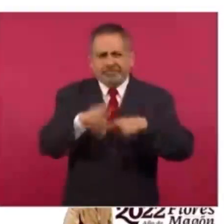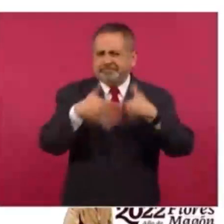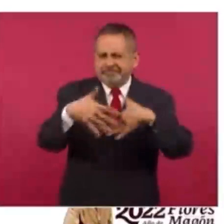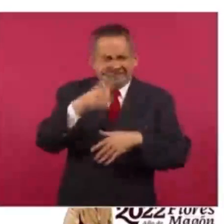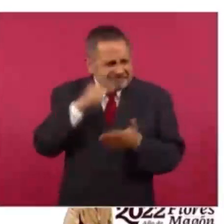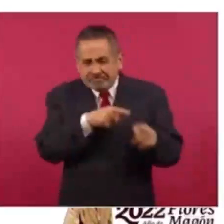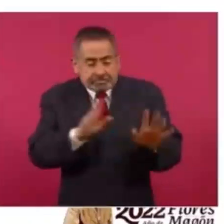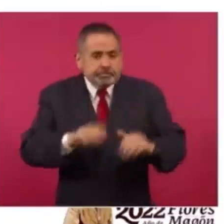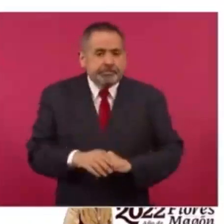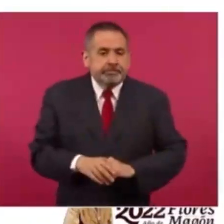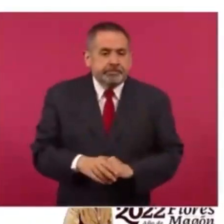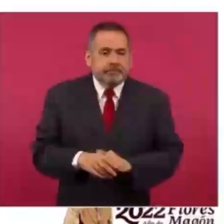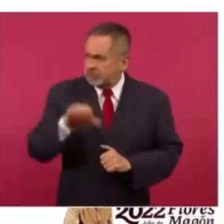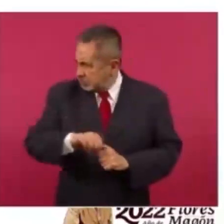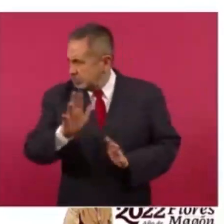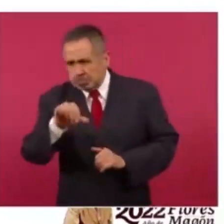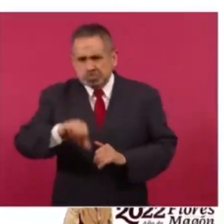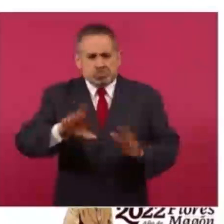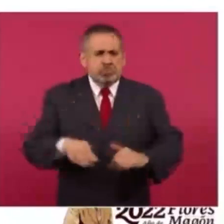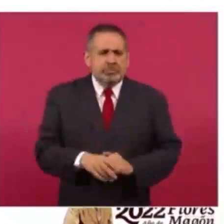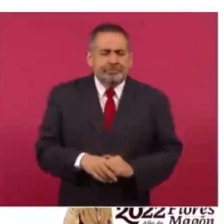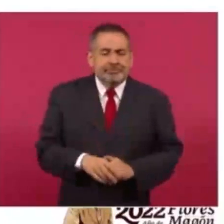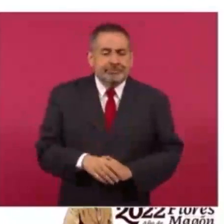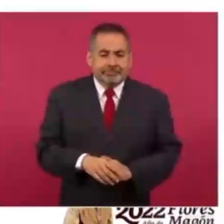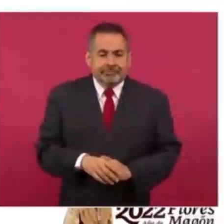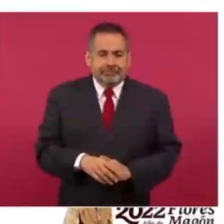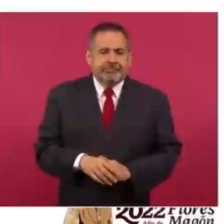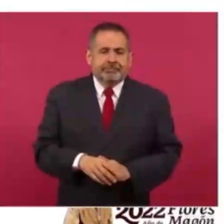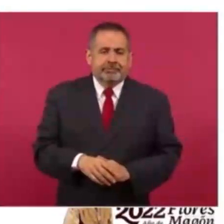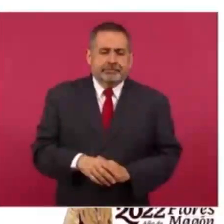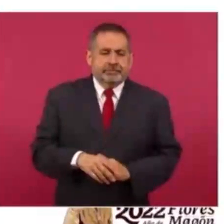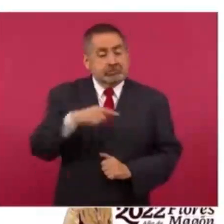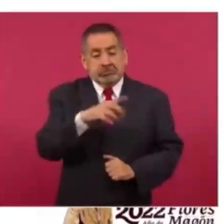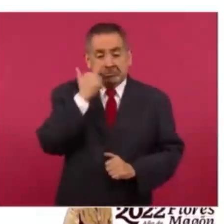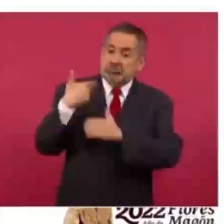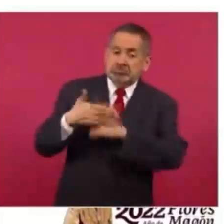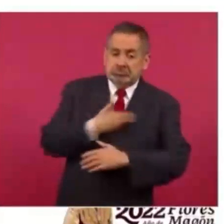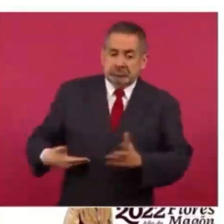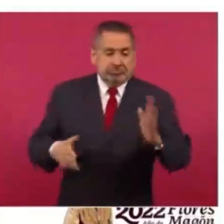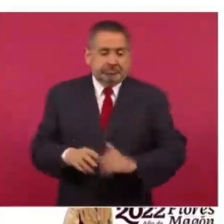manifestación. ¿Hoy? Sí. Ese sí quiere.